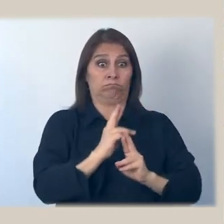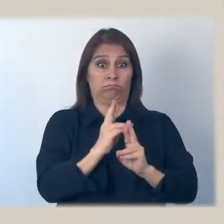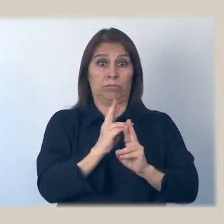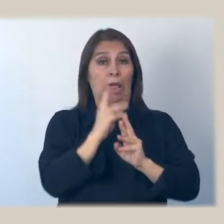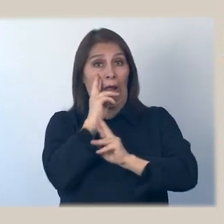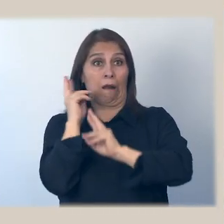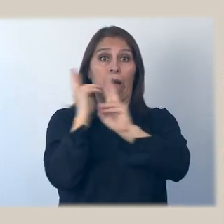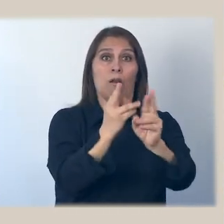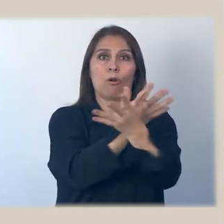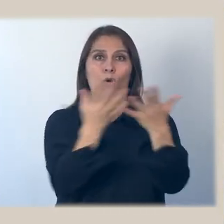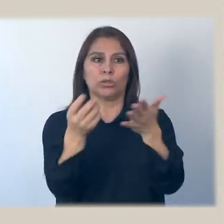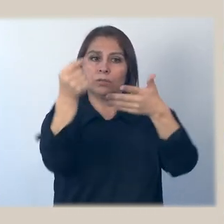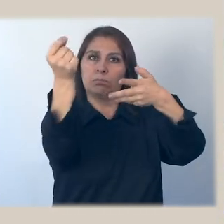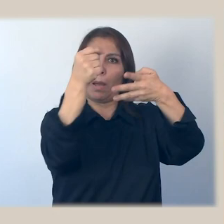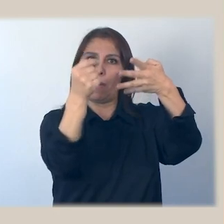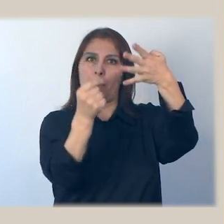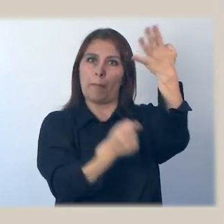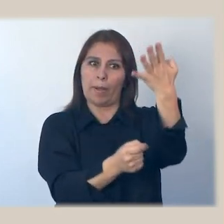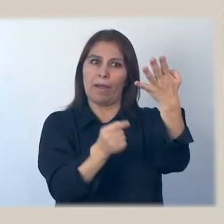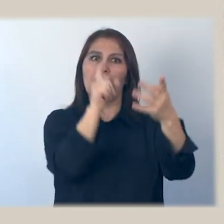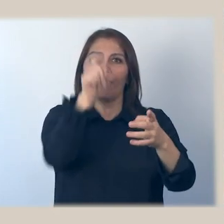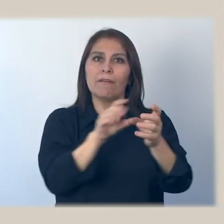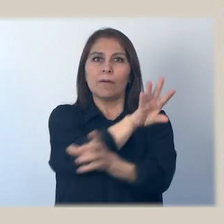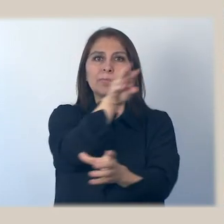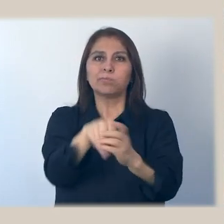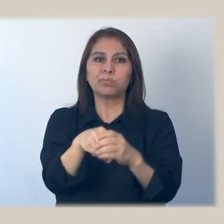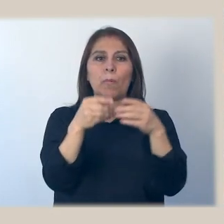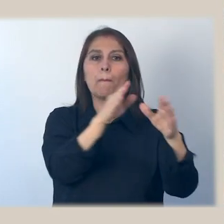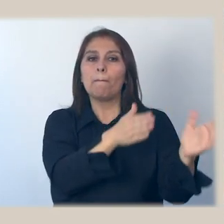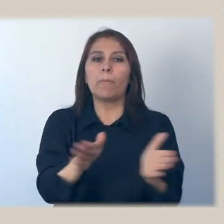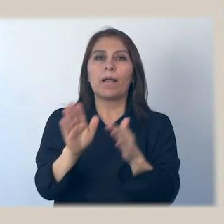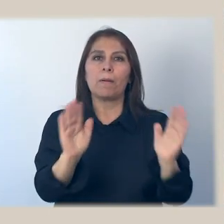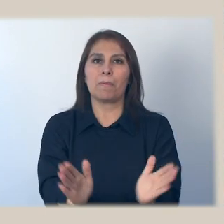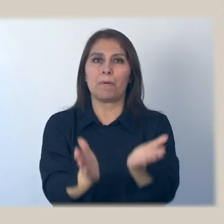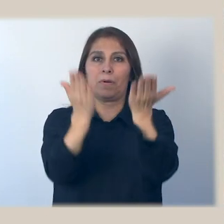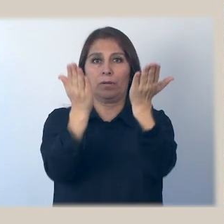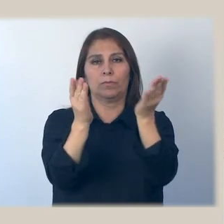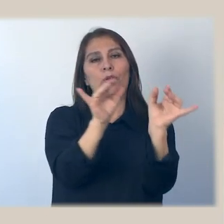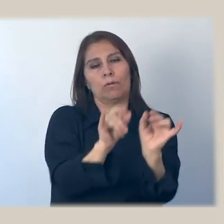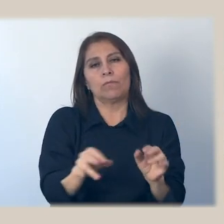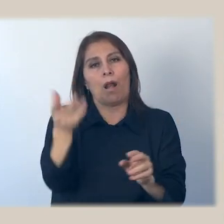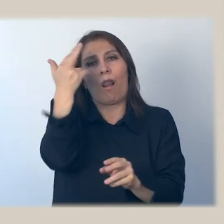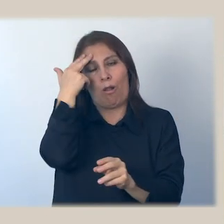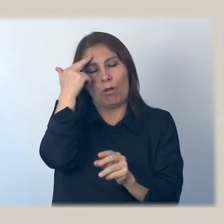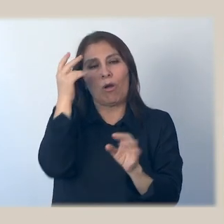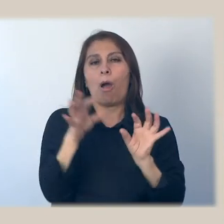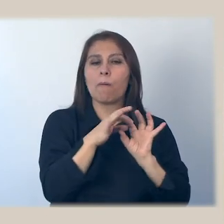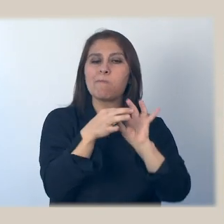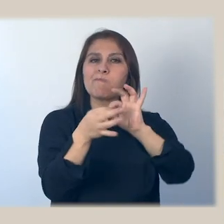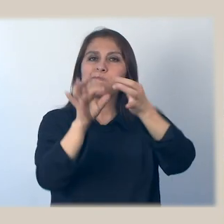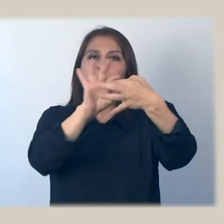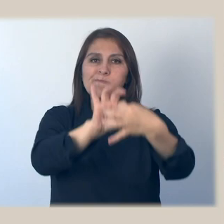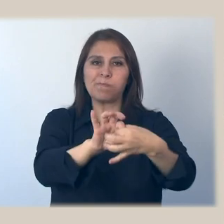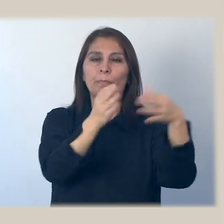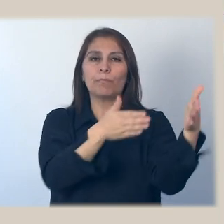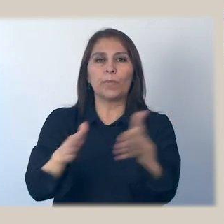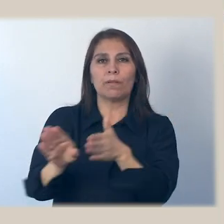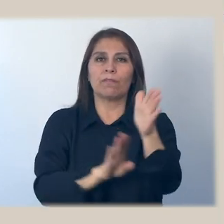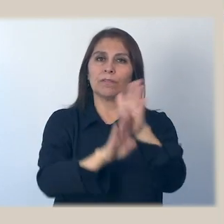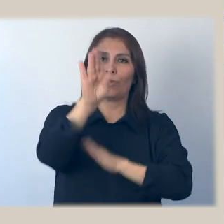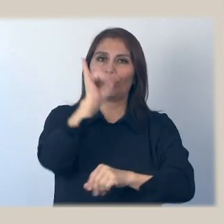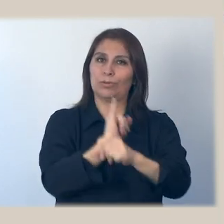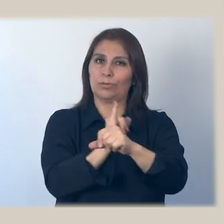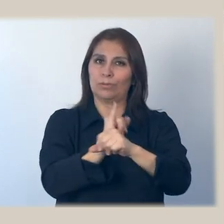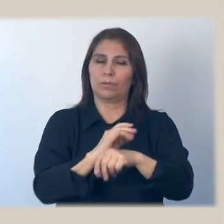necesitan involucrarse en el plan de mejoramiento y, por supuesto, articularse con el plan de desarrollo institucional. En el caso